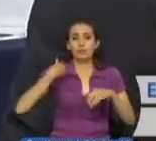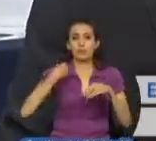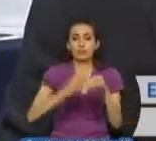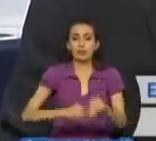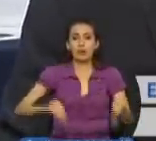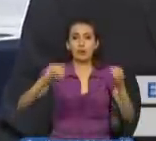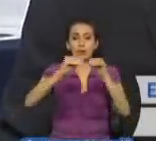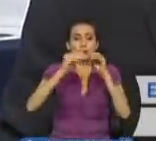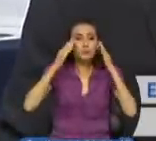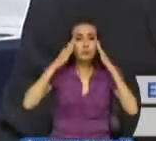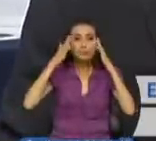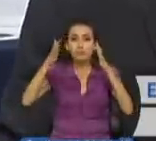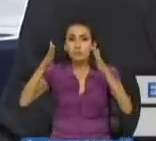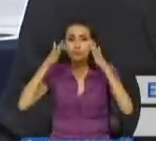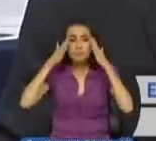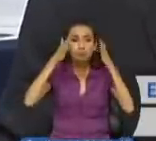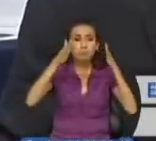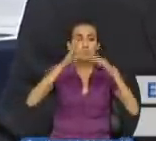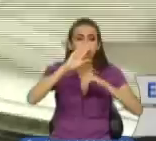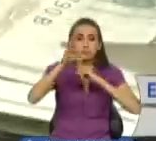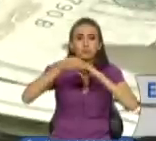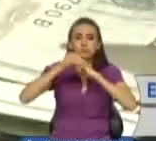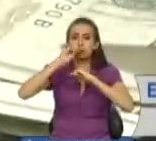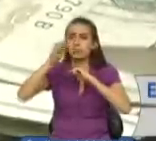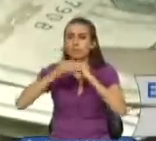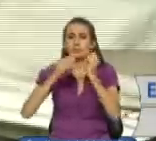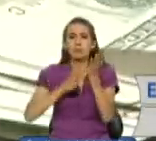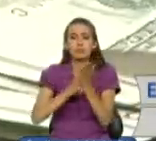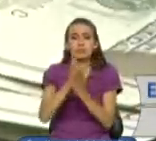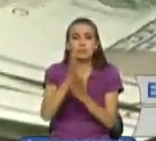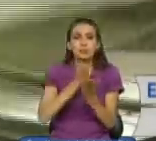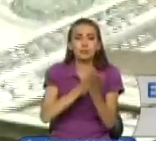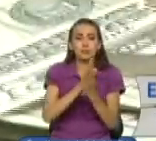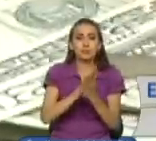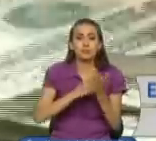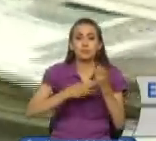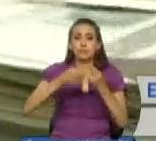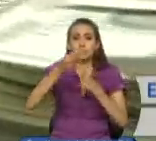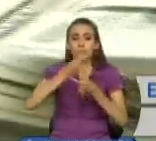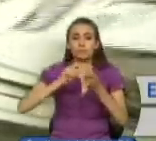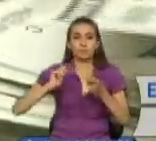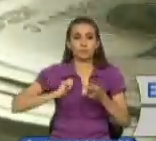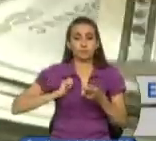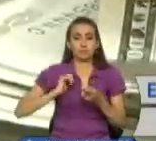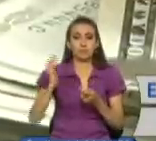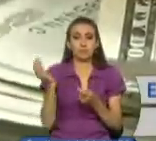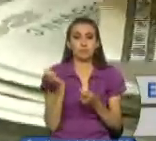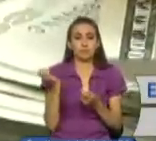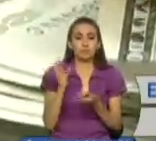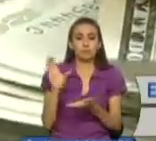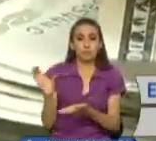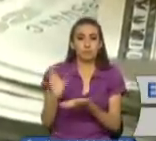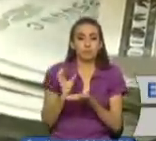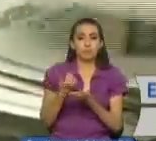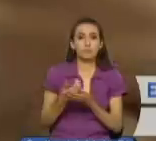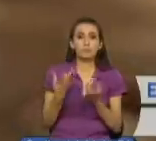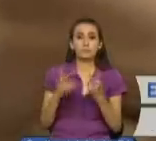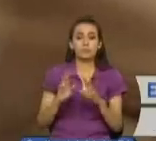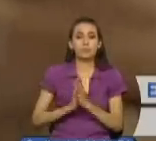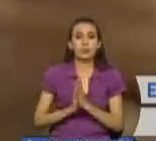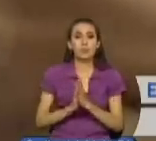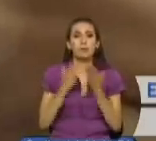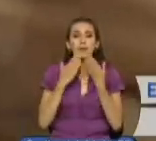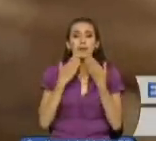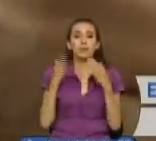focalizada y mucho más direccionada desembolsos como salarios del sector público y el pago de los décimos cuarto y tercer sueldo dice